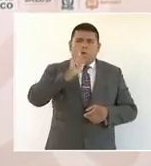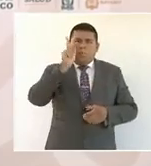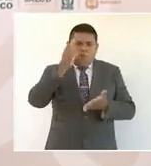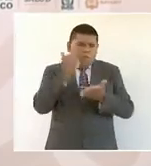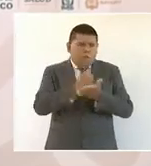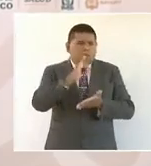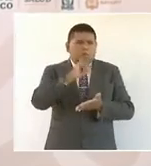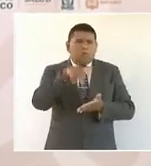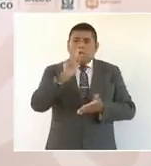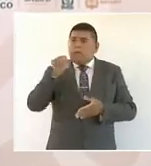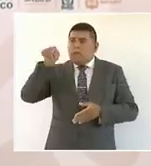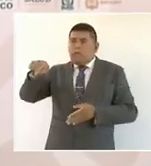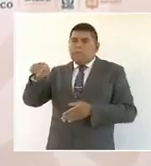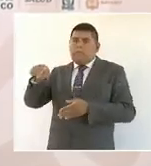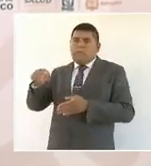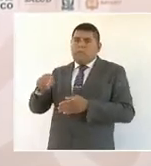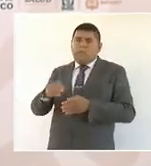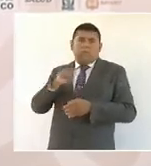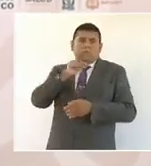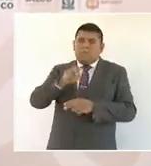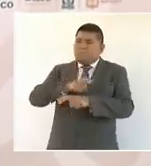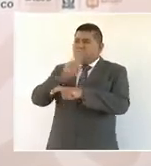es que no había cupo, no había espacio.